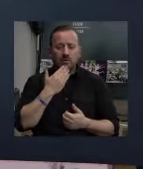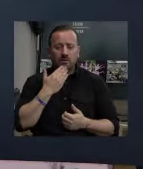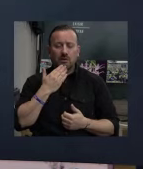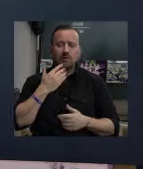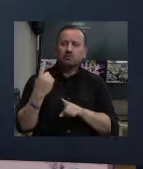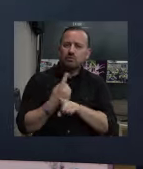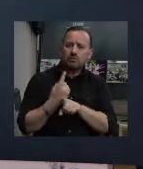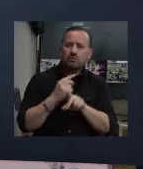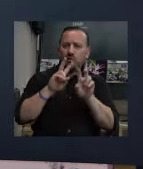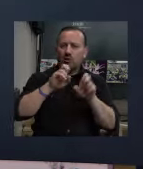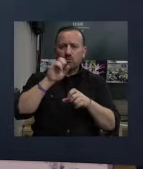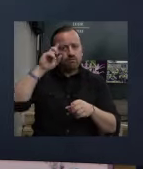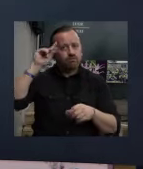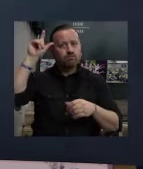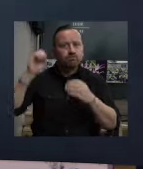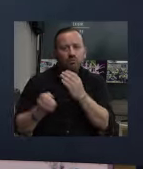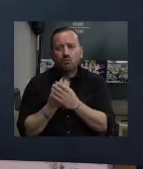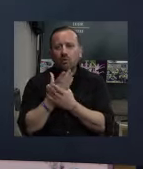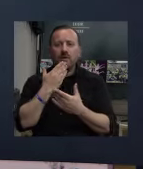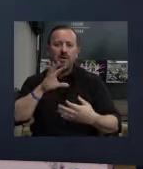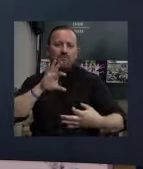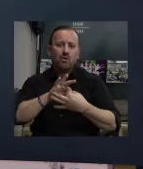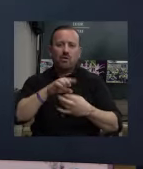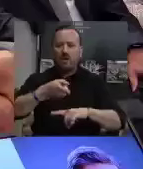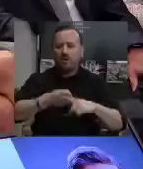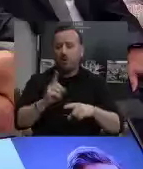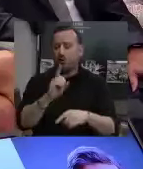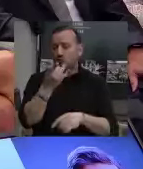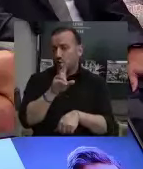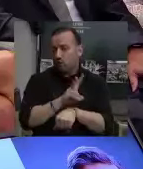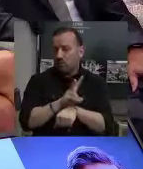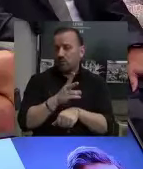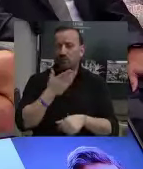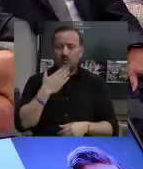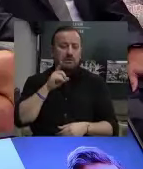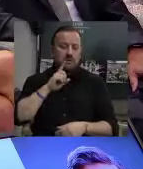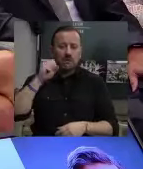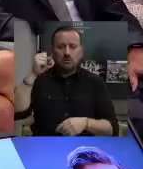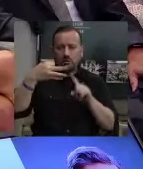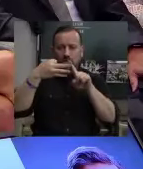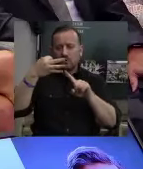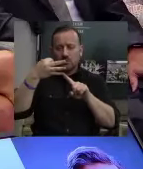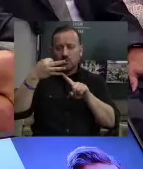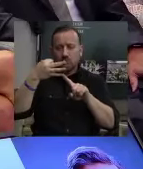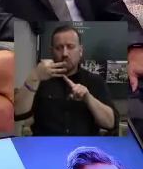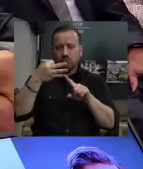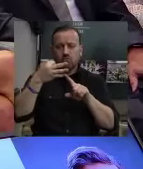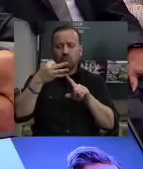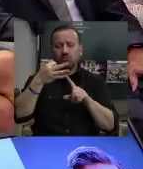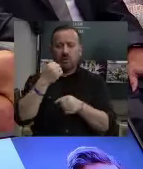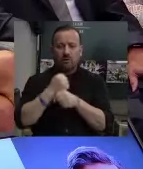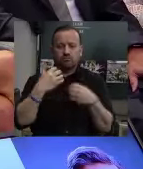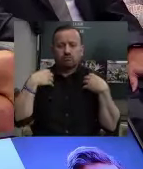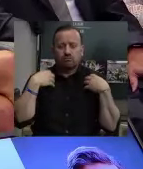hablan de la innovación y hablan de la vinculación no solo de la docencia por lo tanto aquí aparecen estas tres funciones que los institutos y los